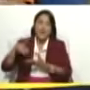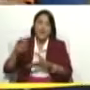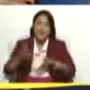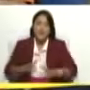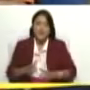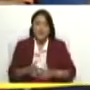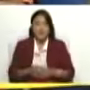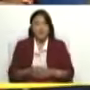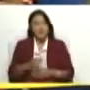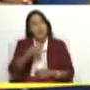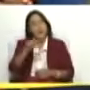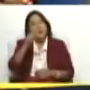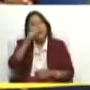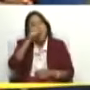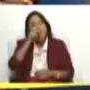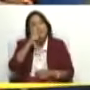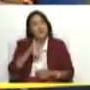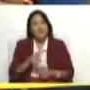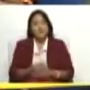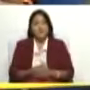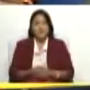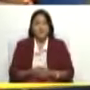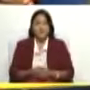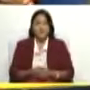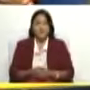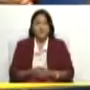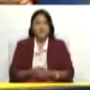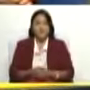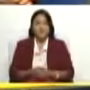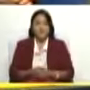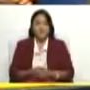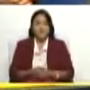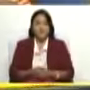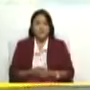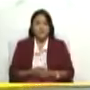Douglas Gómez tiro pistola